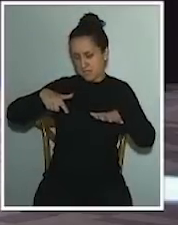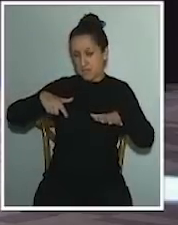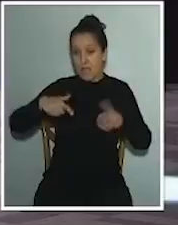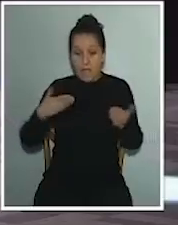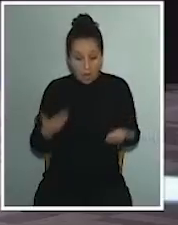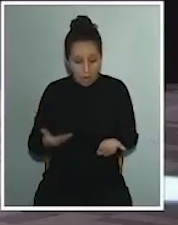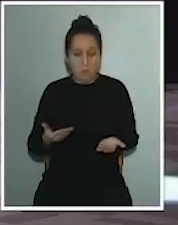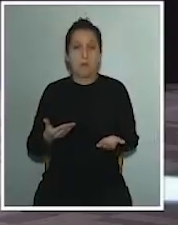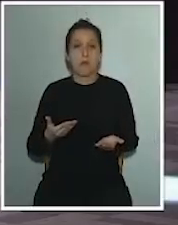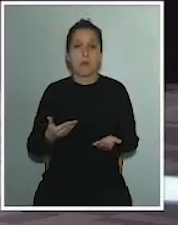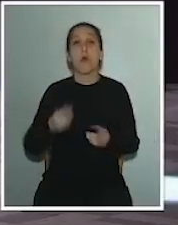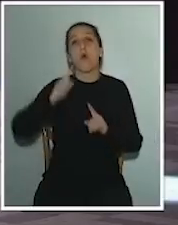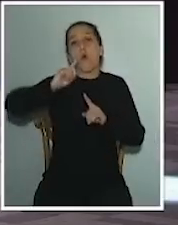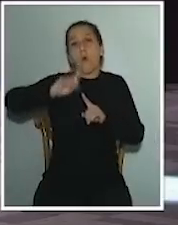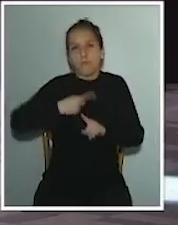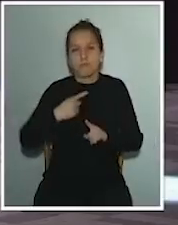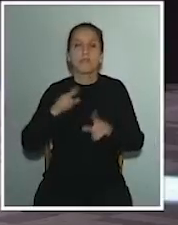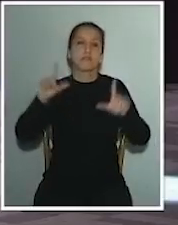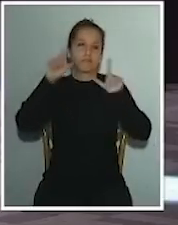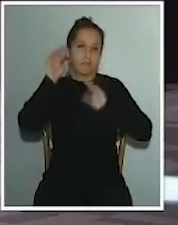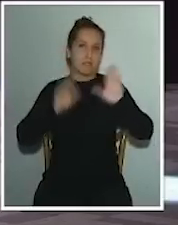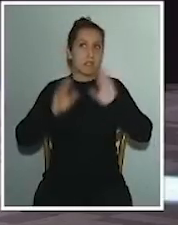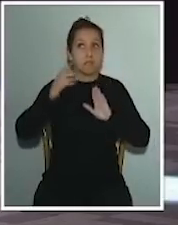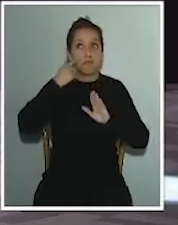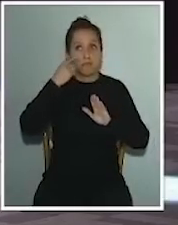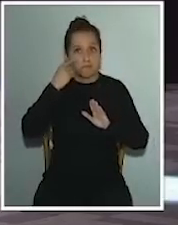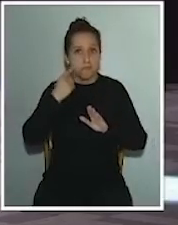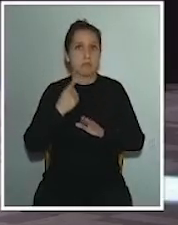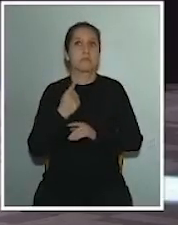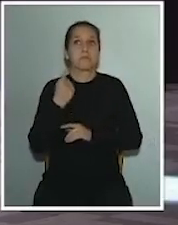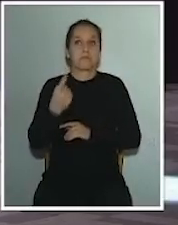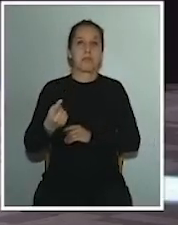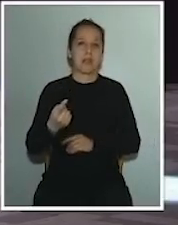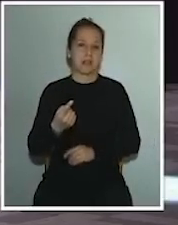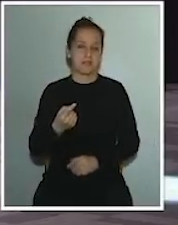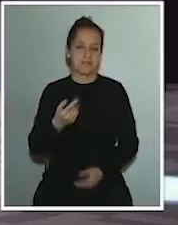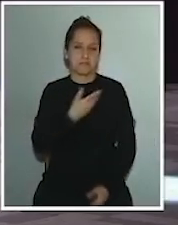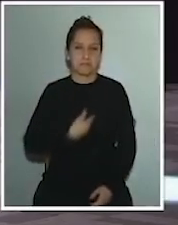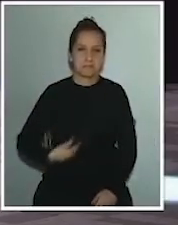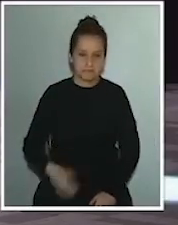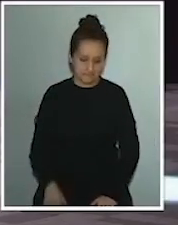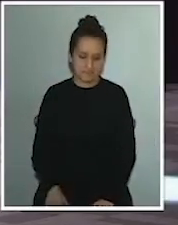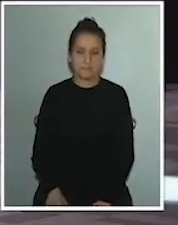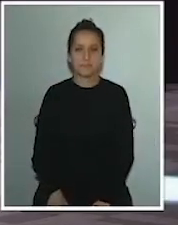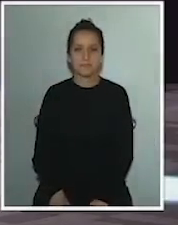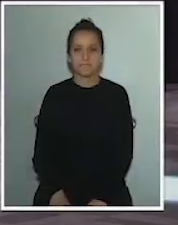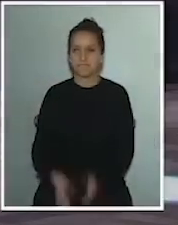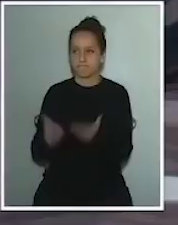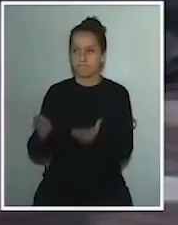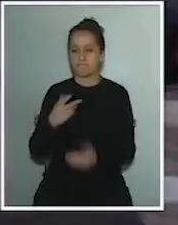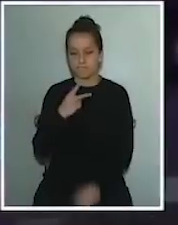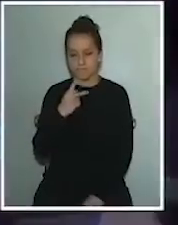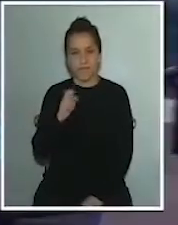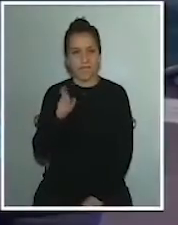nuevamente en carrera a la moneda señor Cash tiene la palabra